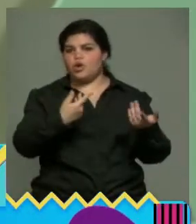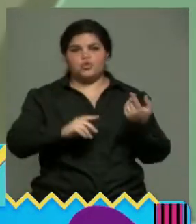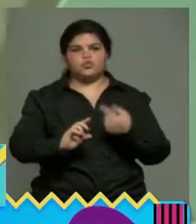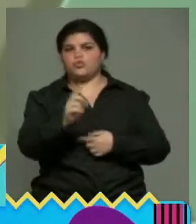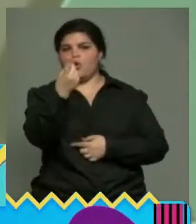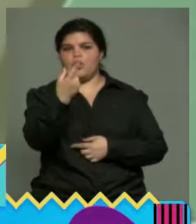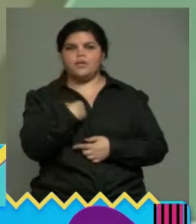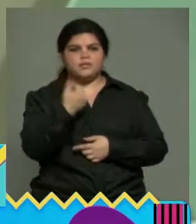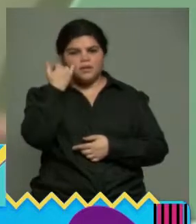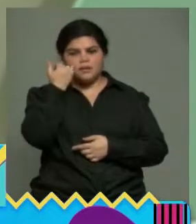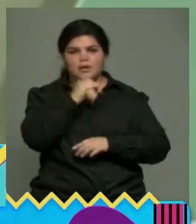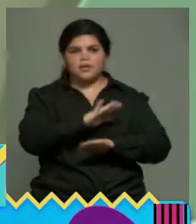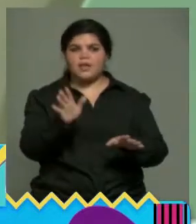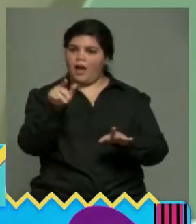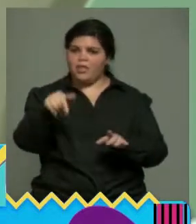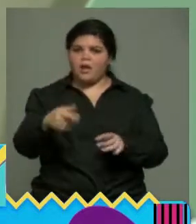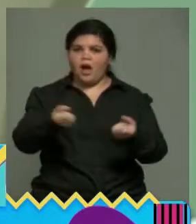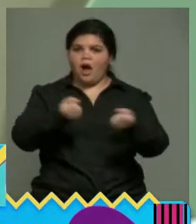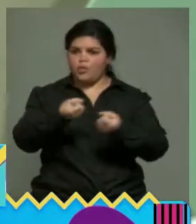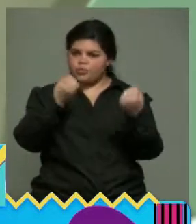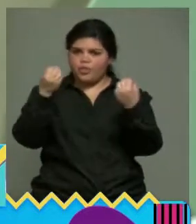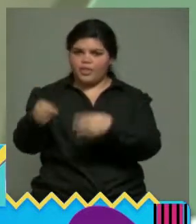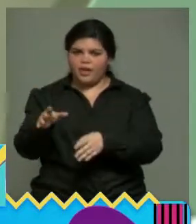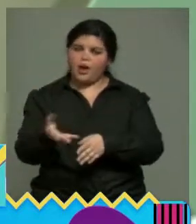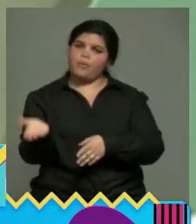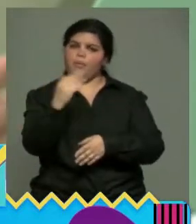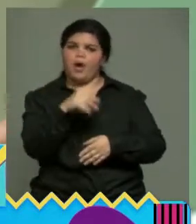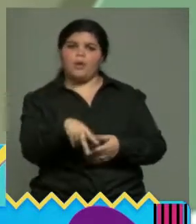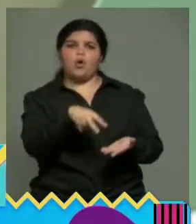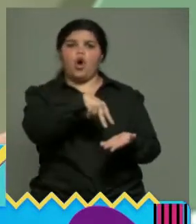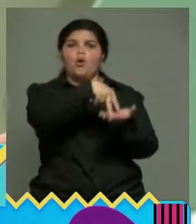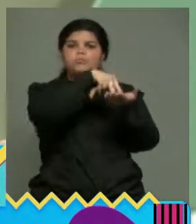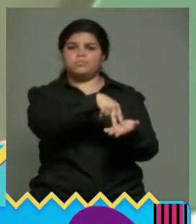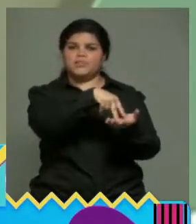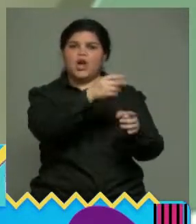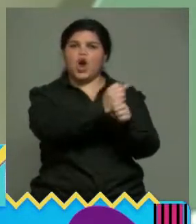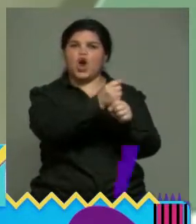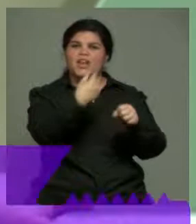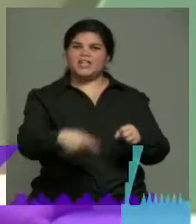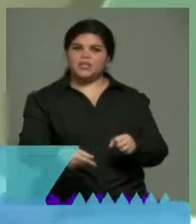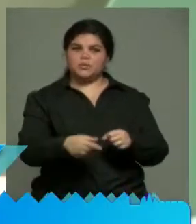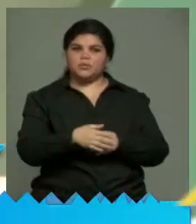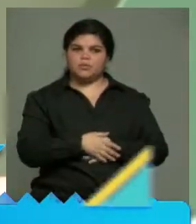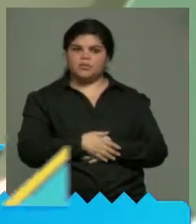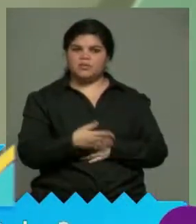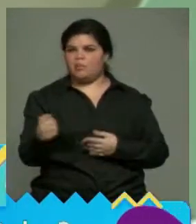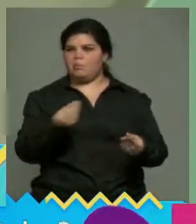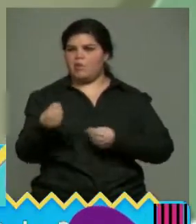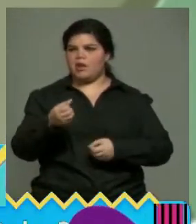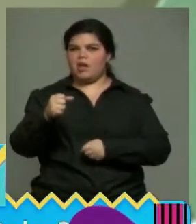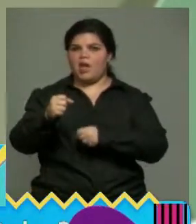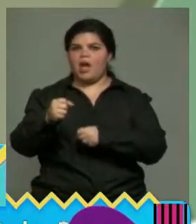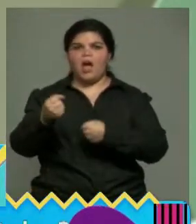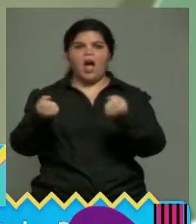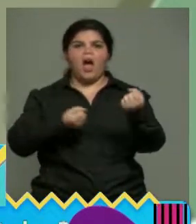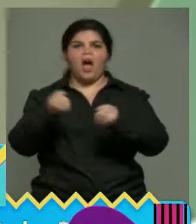auto particular, subiste un colectivo. Es decir, yo lo que pretendemos que vos pienses, que digo, ¿para qué ando en auto particular si tengo un